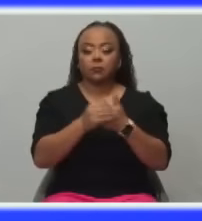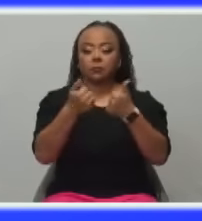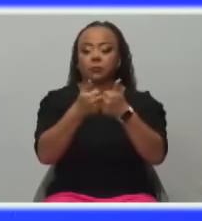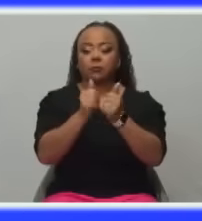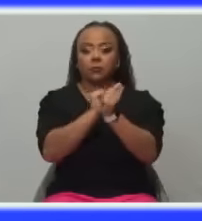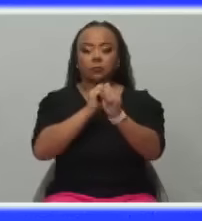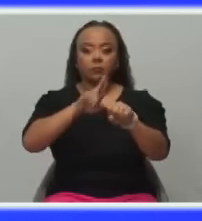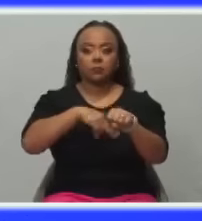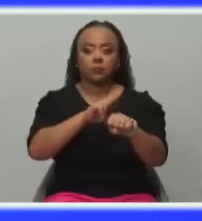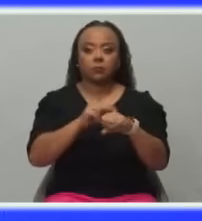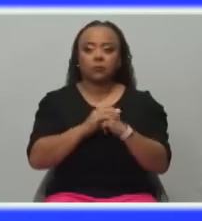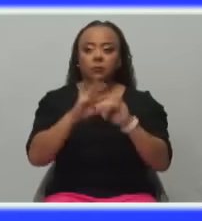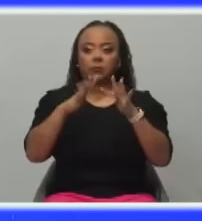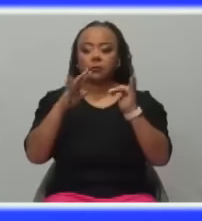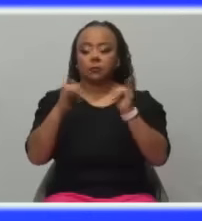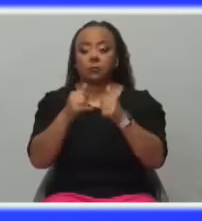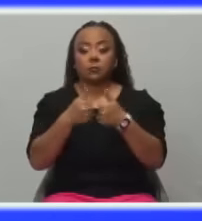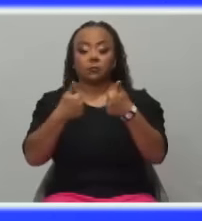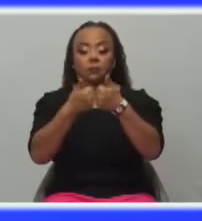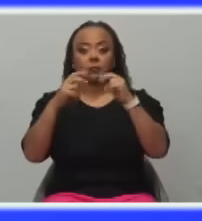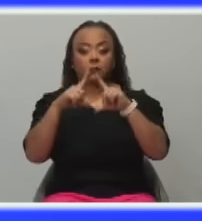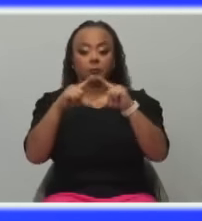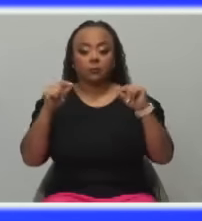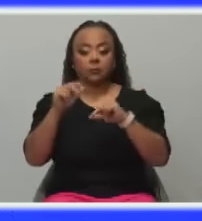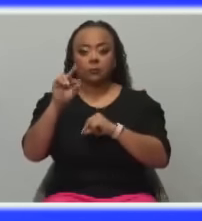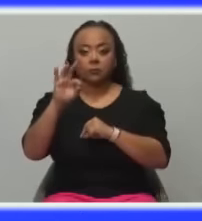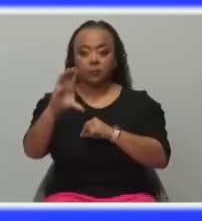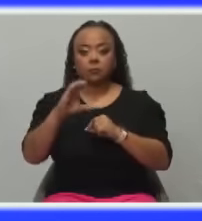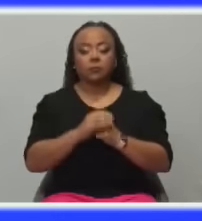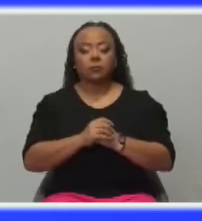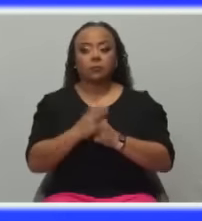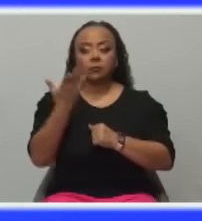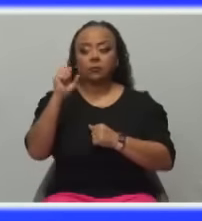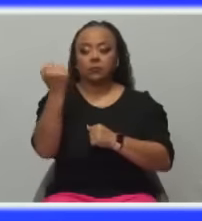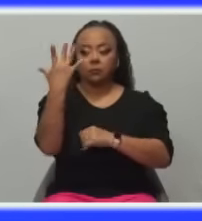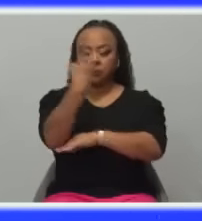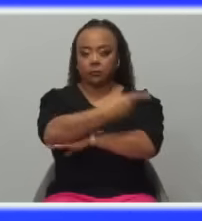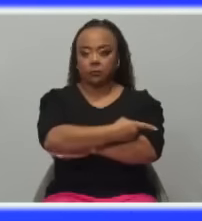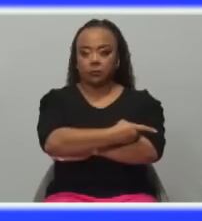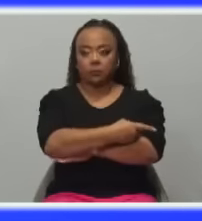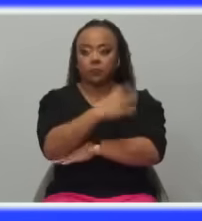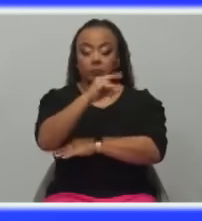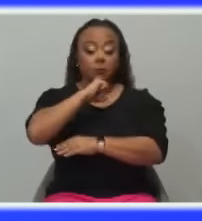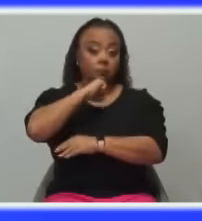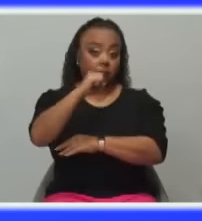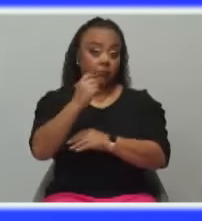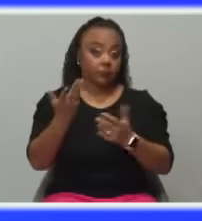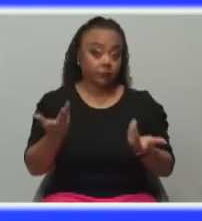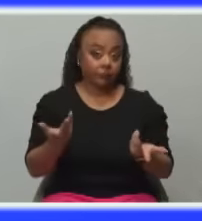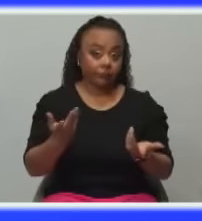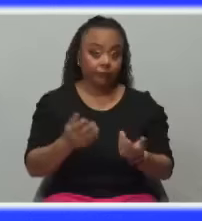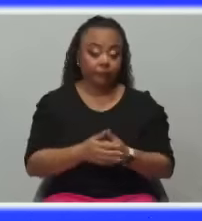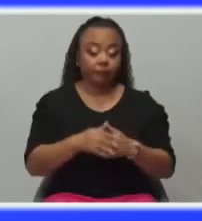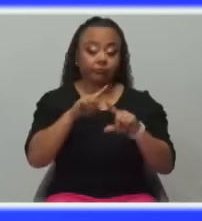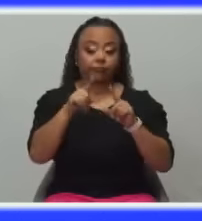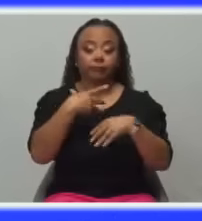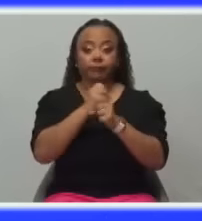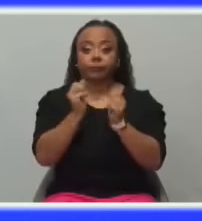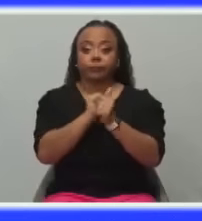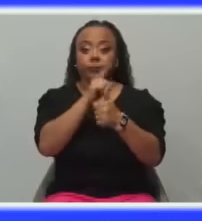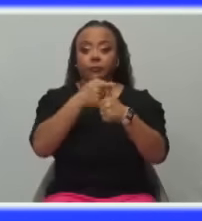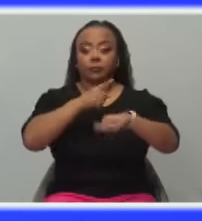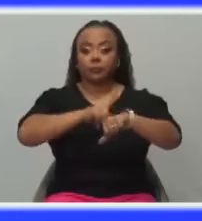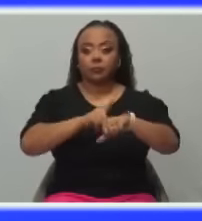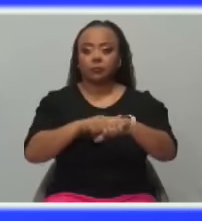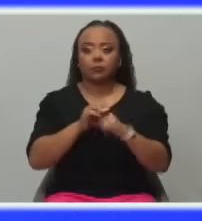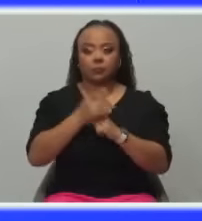nacional Cómo jugó el partido ante el manag FC que fue hace 15 días y que sacó el triunfo ciertamente pero lo hizo con un primer tiempo